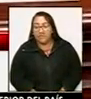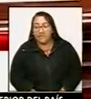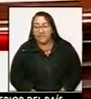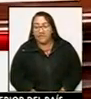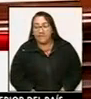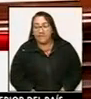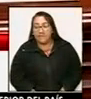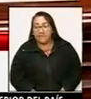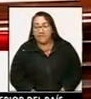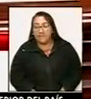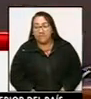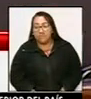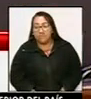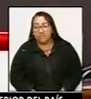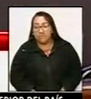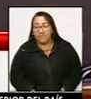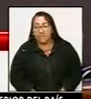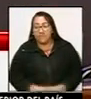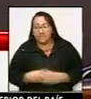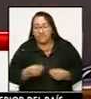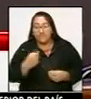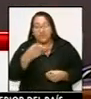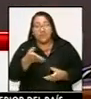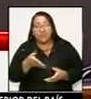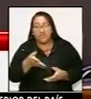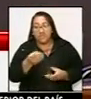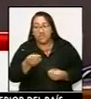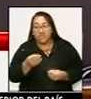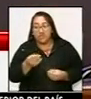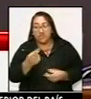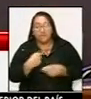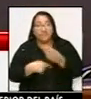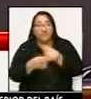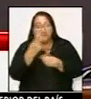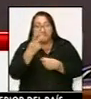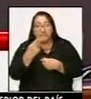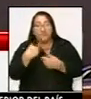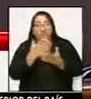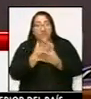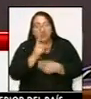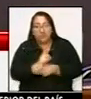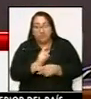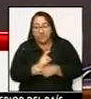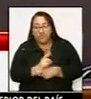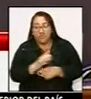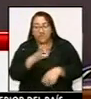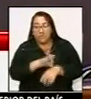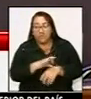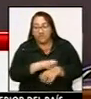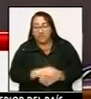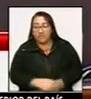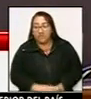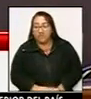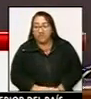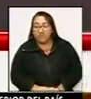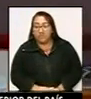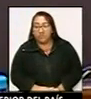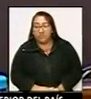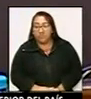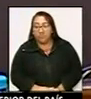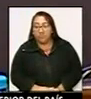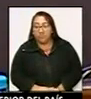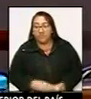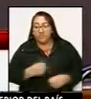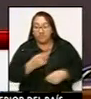Tiempo adicional. ¿Y por qué estamos así? Porque en vez de ver nuestra educación, nuestros médicos, luchar contra